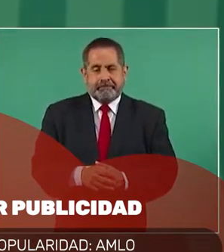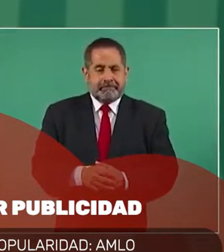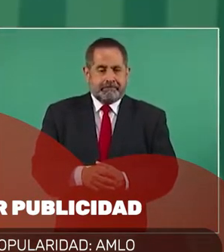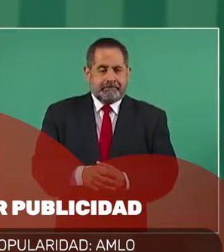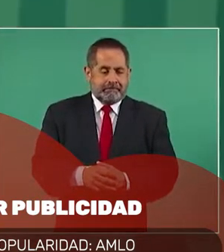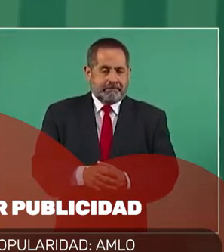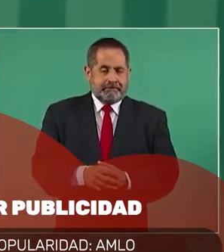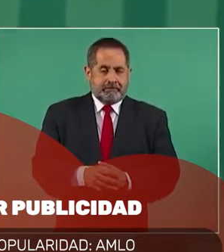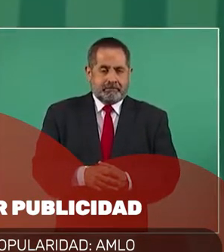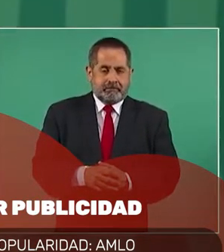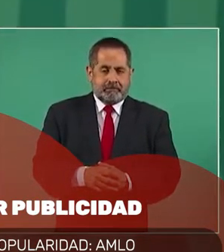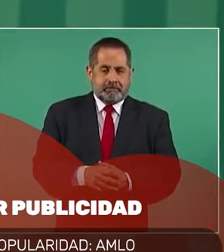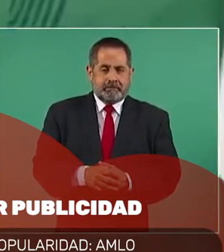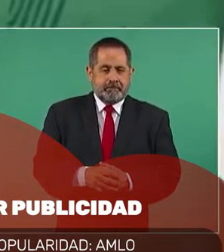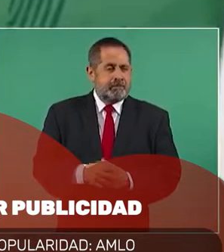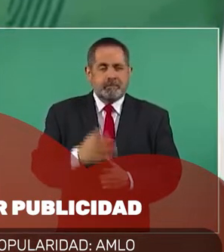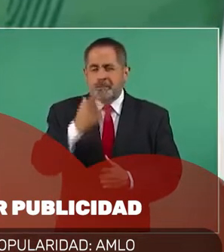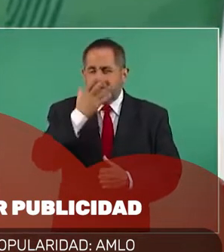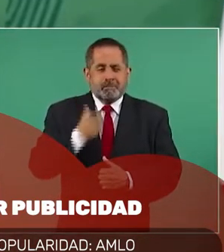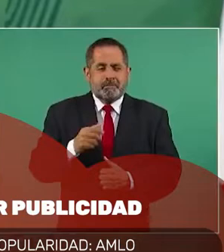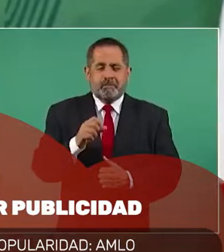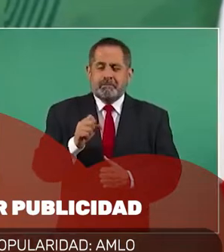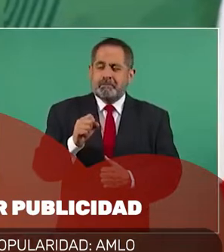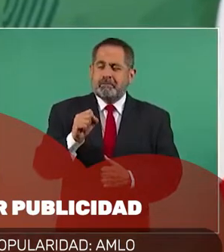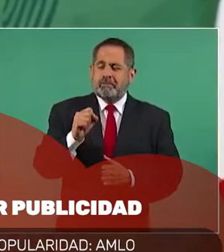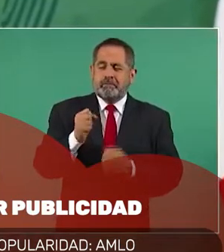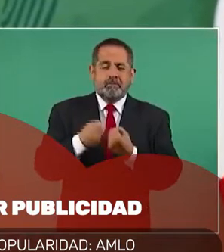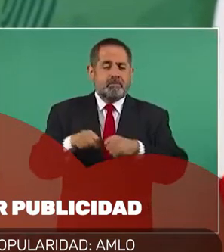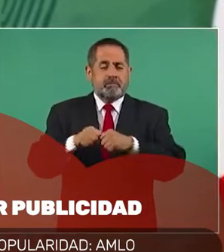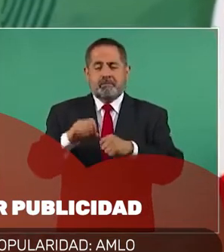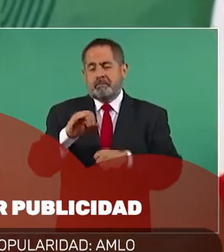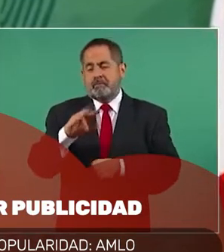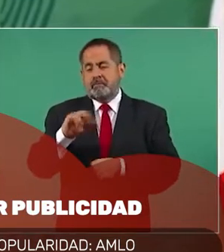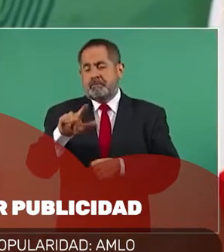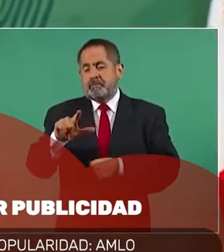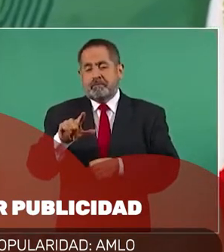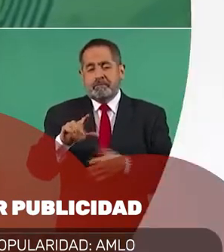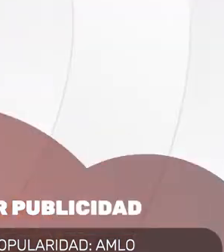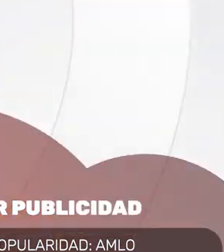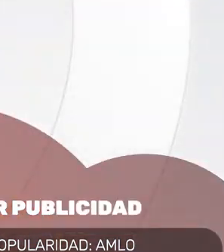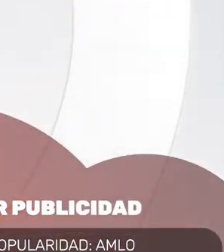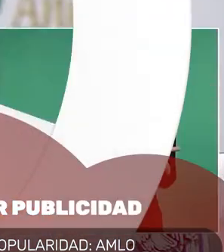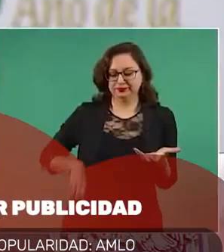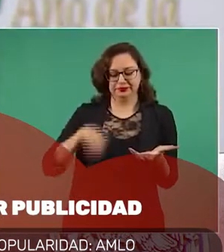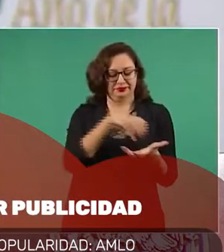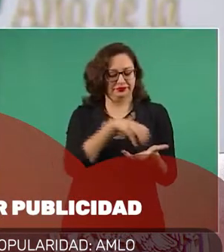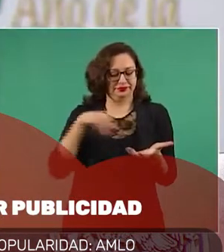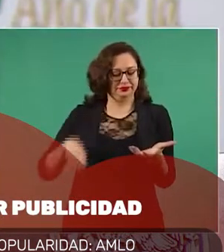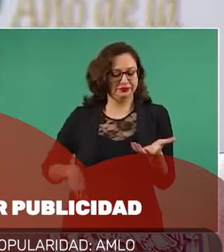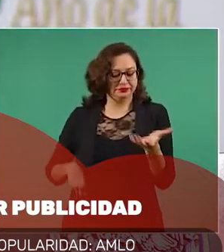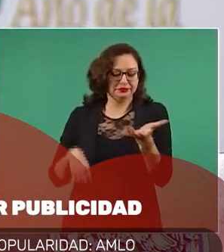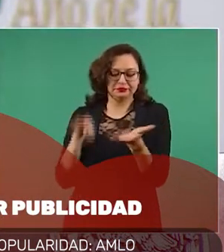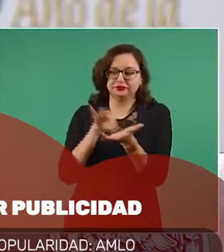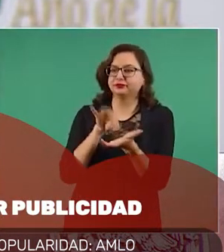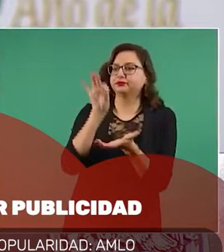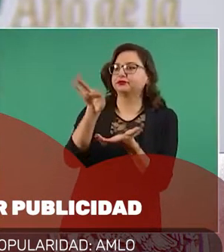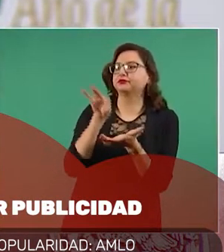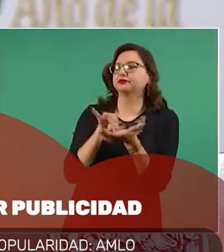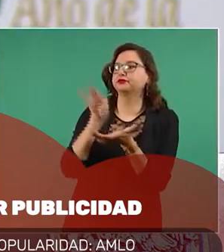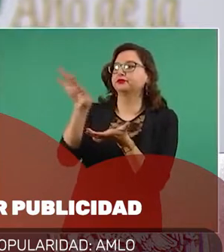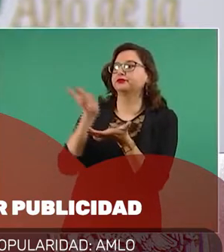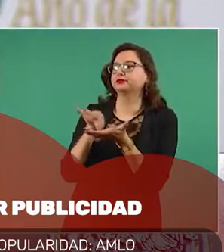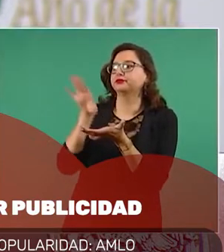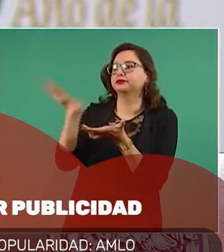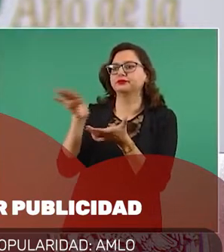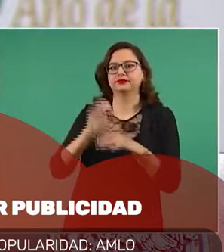viven colmados de atenciones y privilegios en grandes mansiones. Tienen hasta departamentos en el extranjero y todo eso se terminó. Acaban los privilegios, no puede haber gobierno